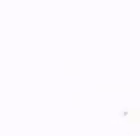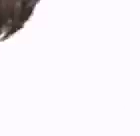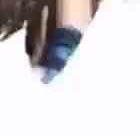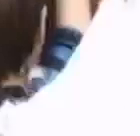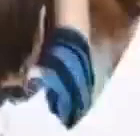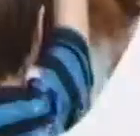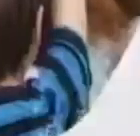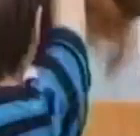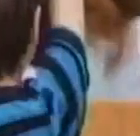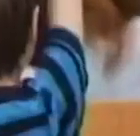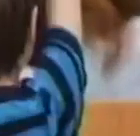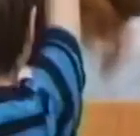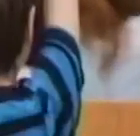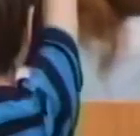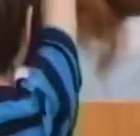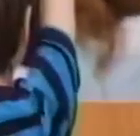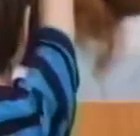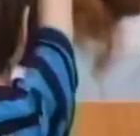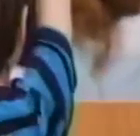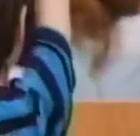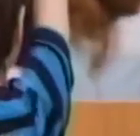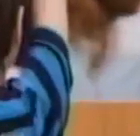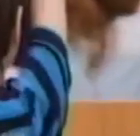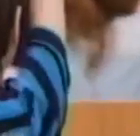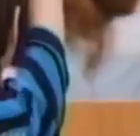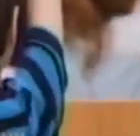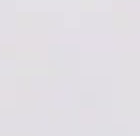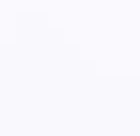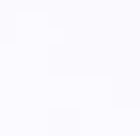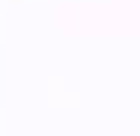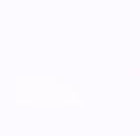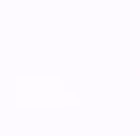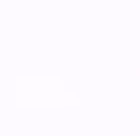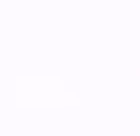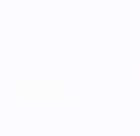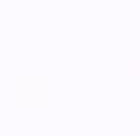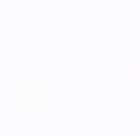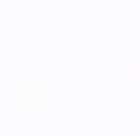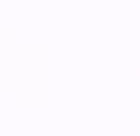A continuación, comunicación y lenguaje, tercero básico.